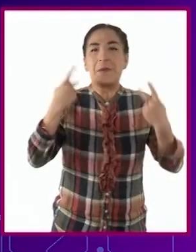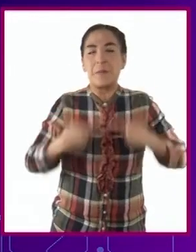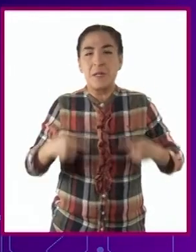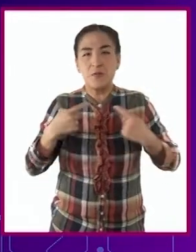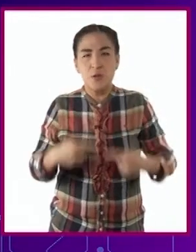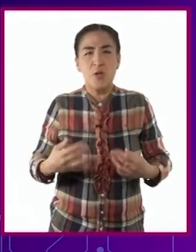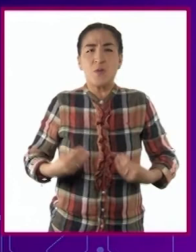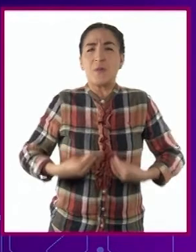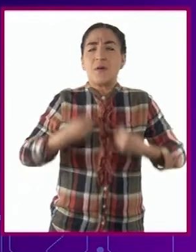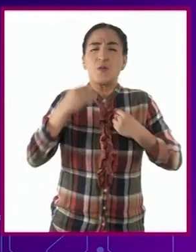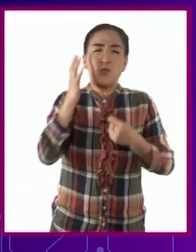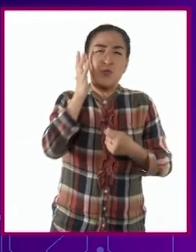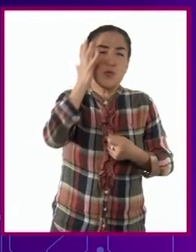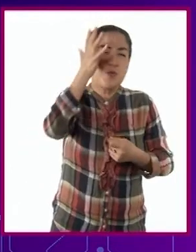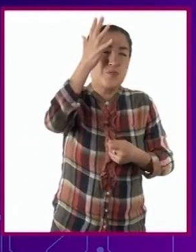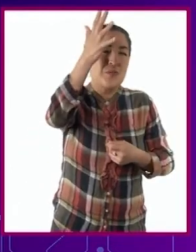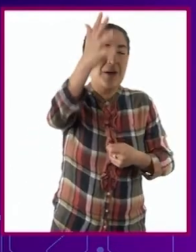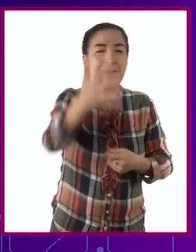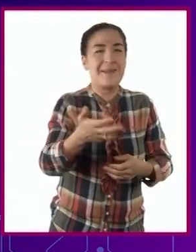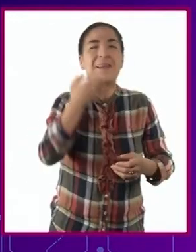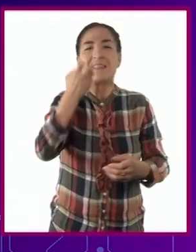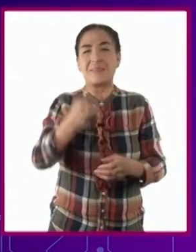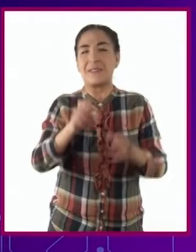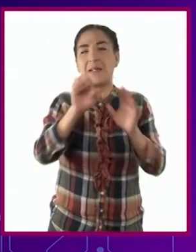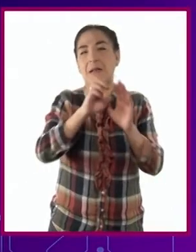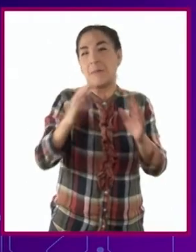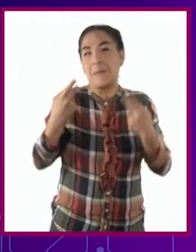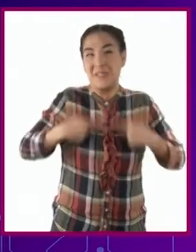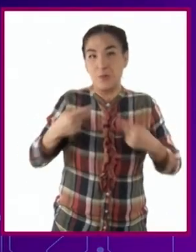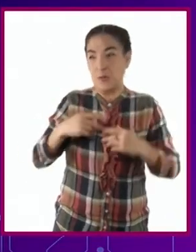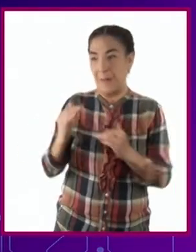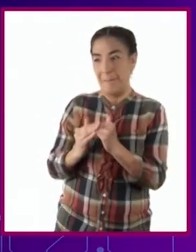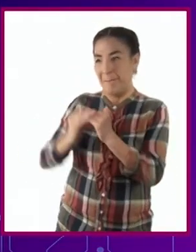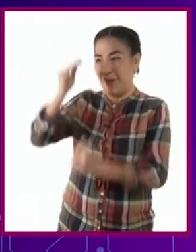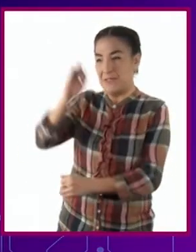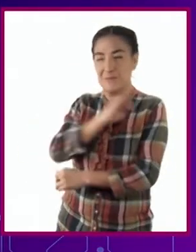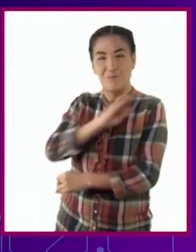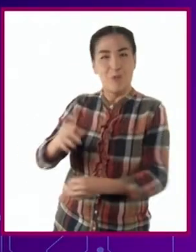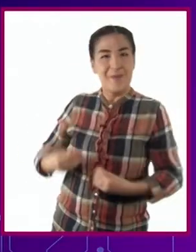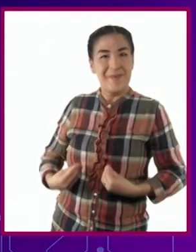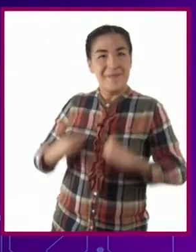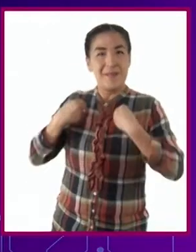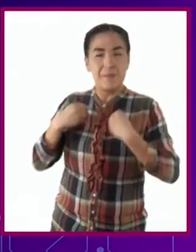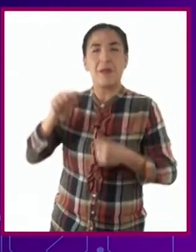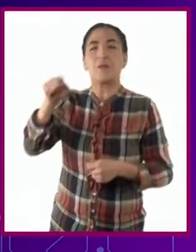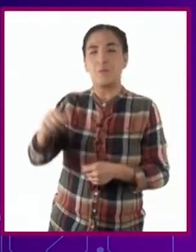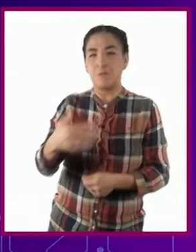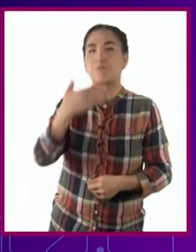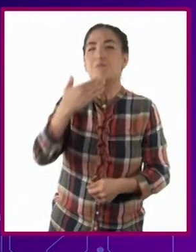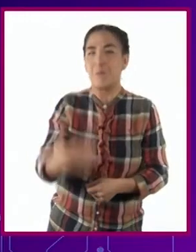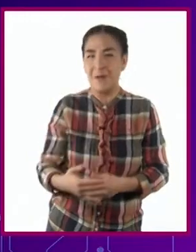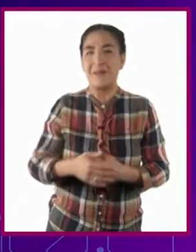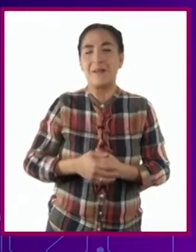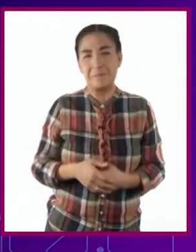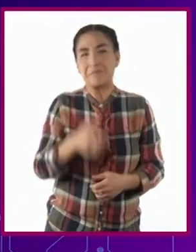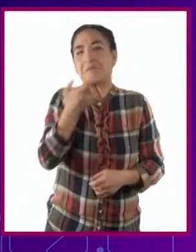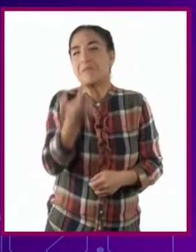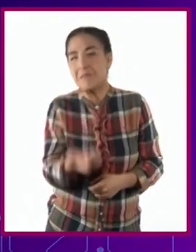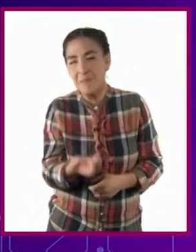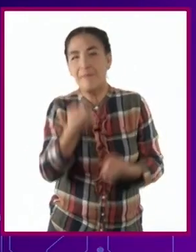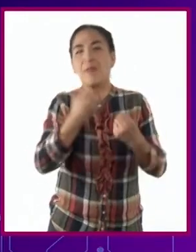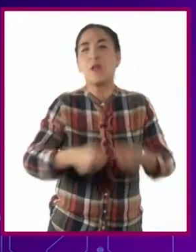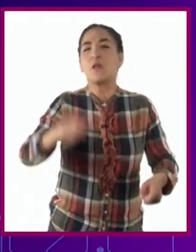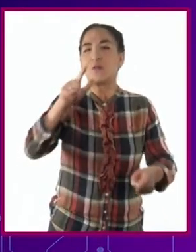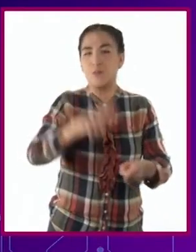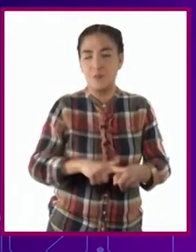una población tiene una esperanza de vida alta, significa que tienen un buen desarrollo económico y